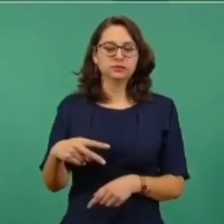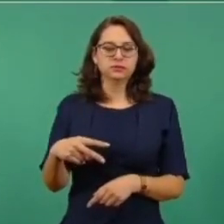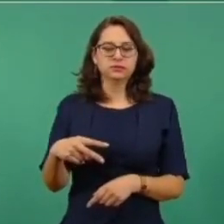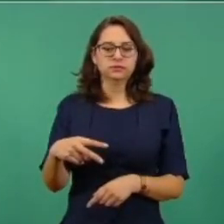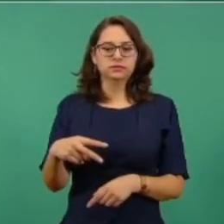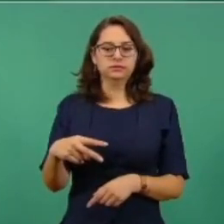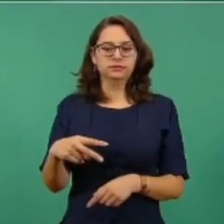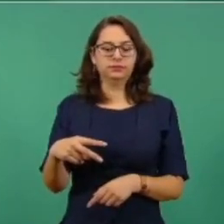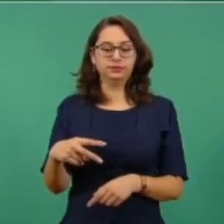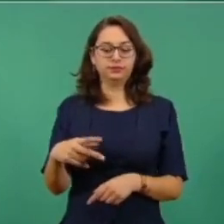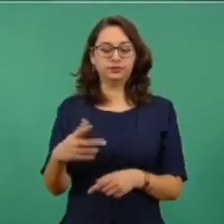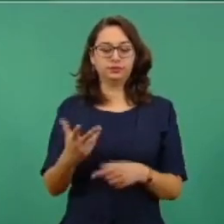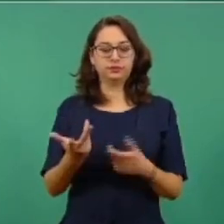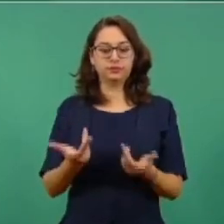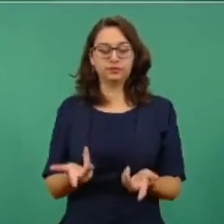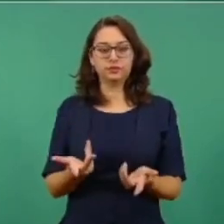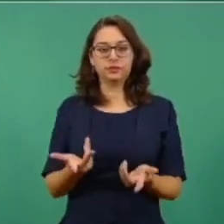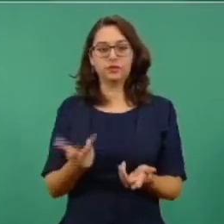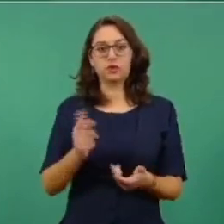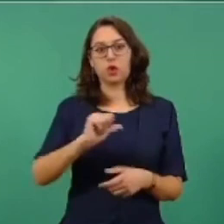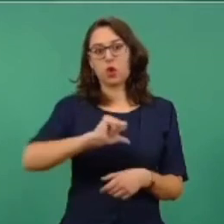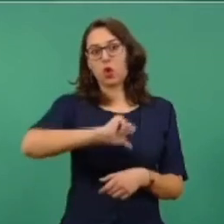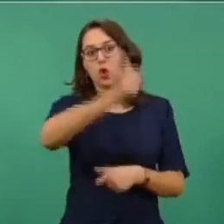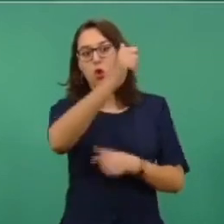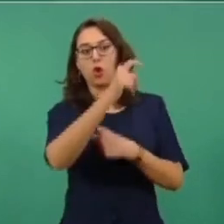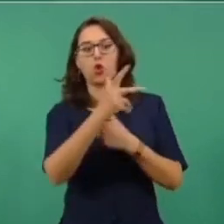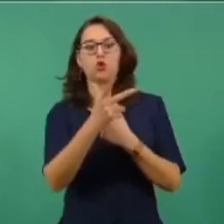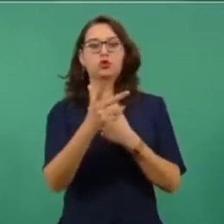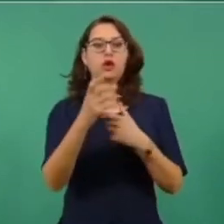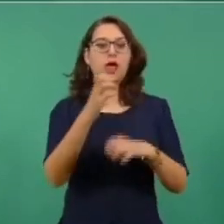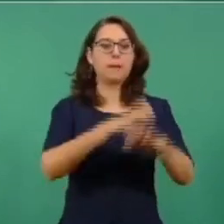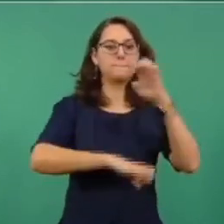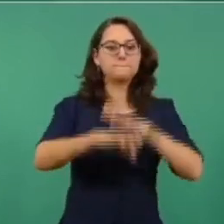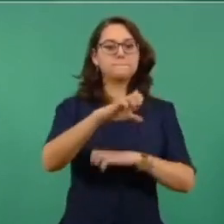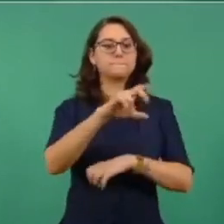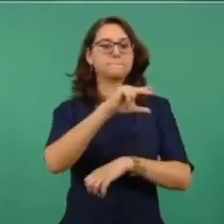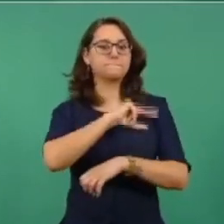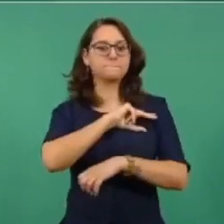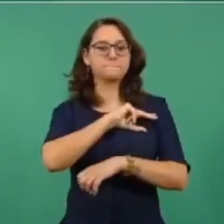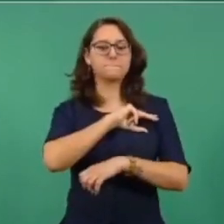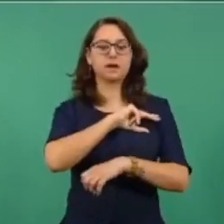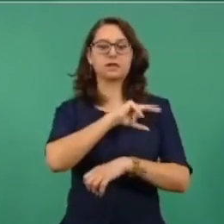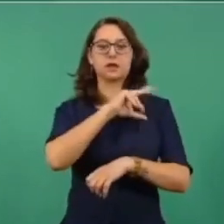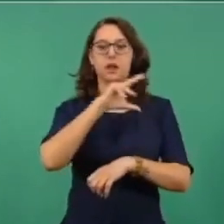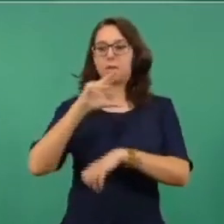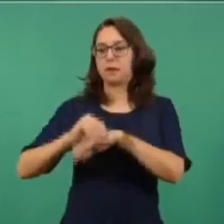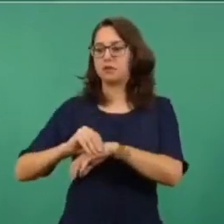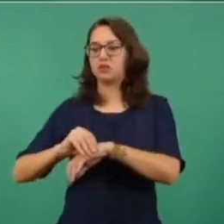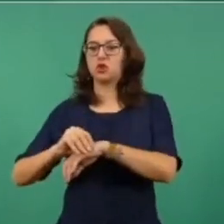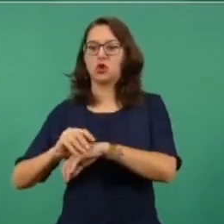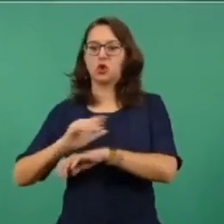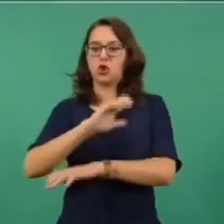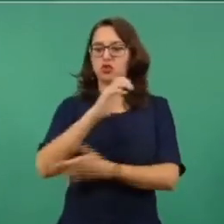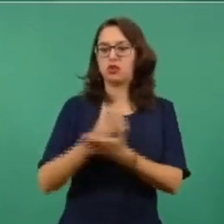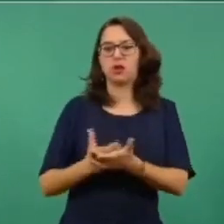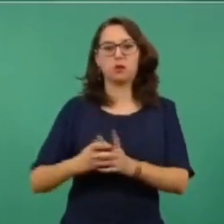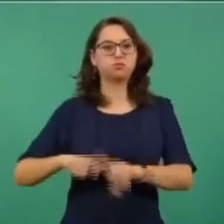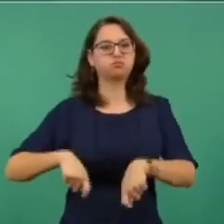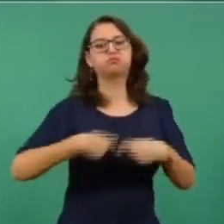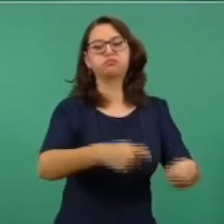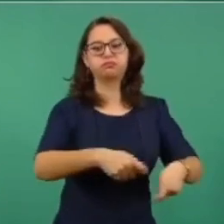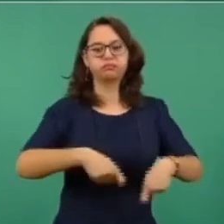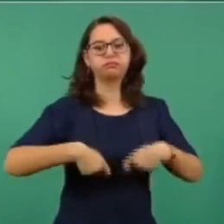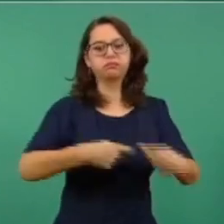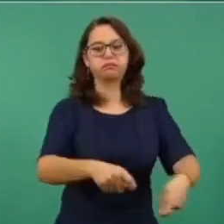que no pueda entregarse contratos ni concesiones a